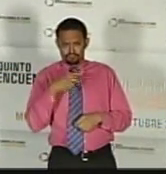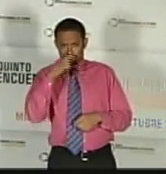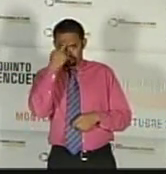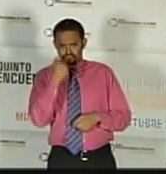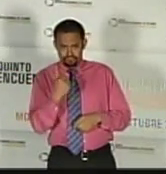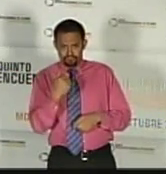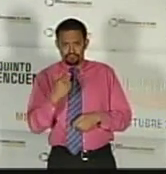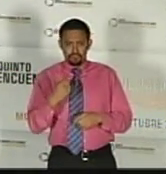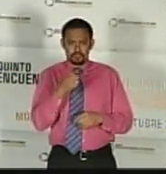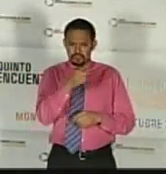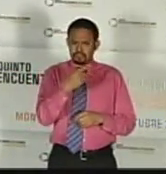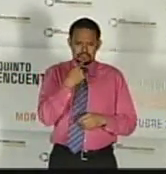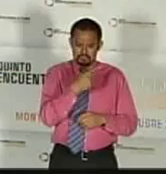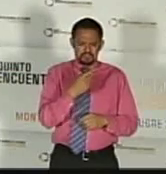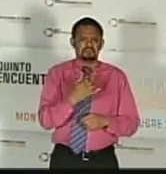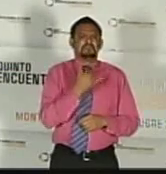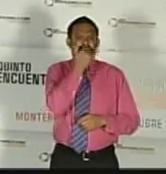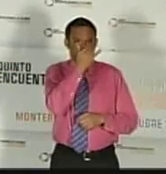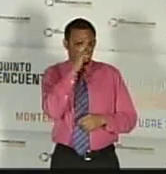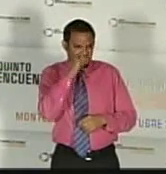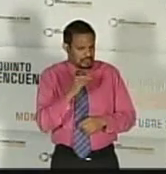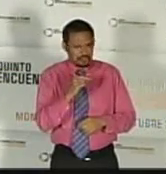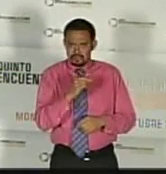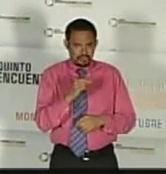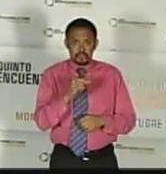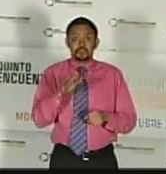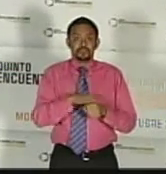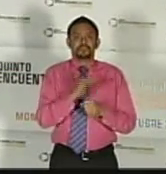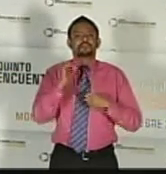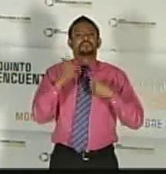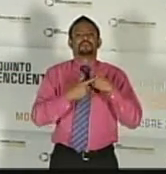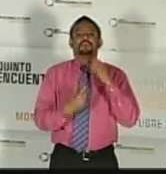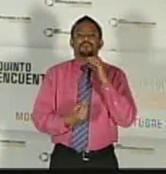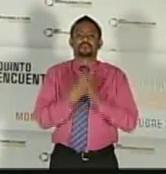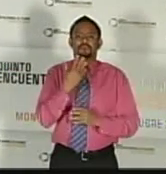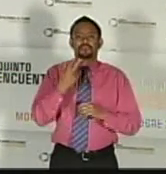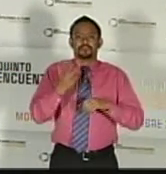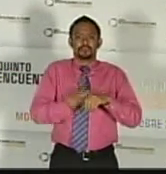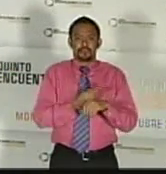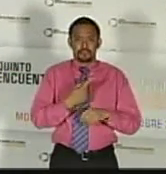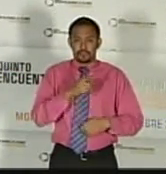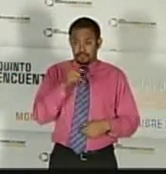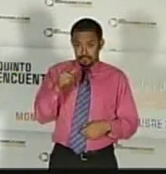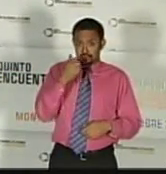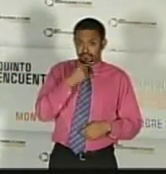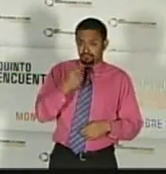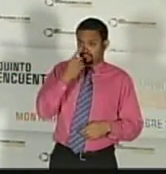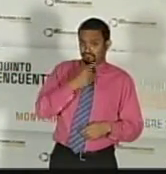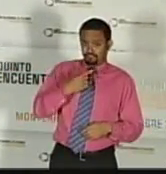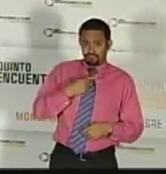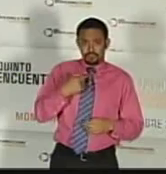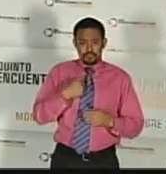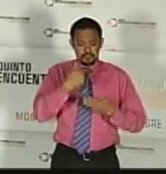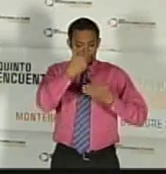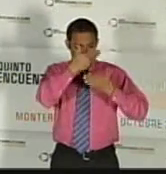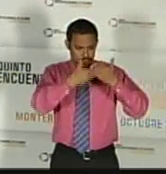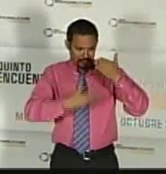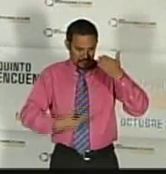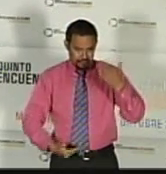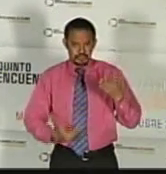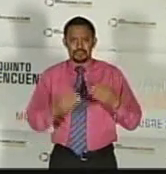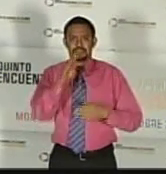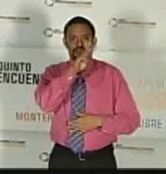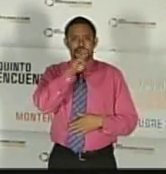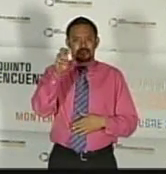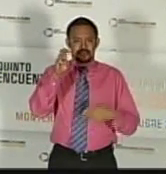deje que le digan que esté equivocada, porque algo nuevo está ocurriendo. Y me dijo, yo le voy a dar mi lista de